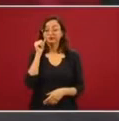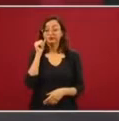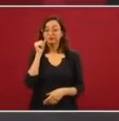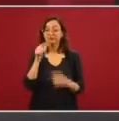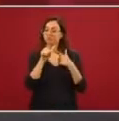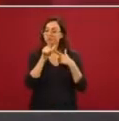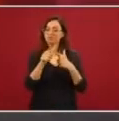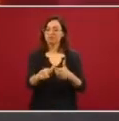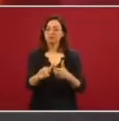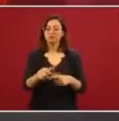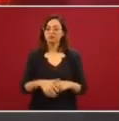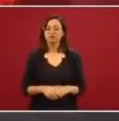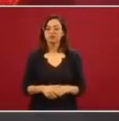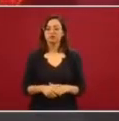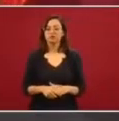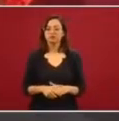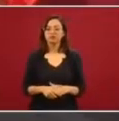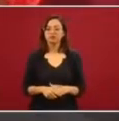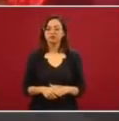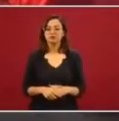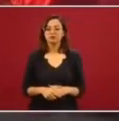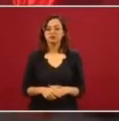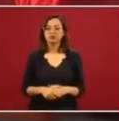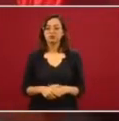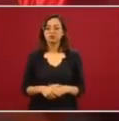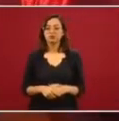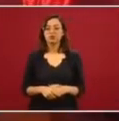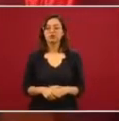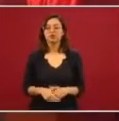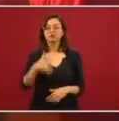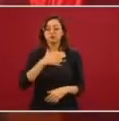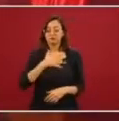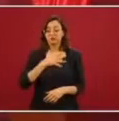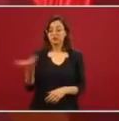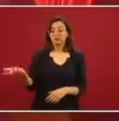seguimos en cuanto a mi actuación